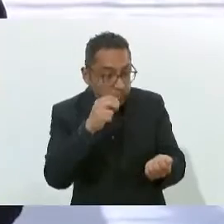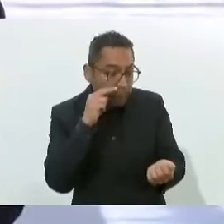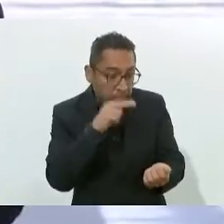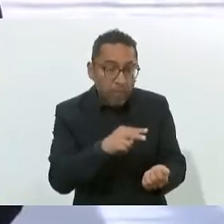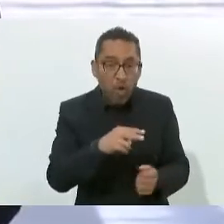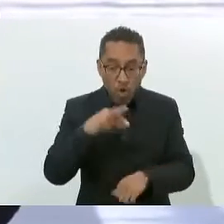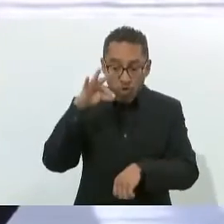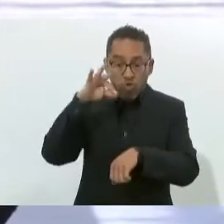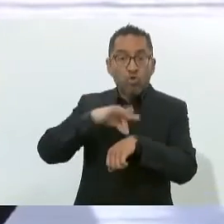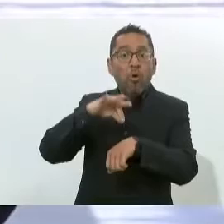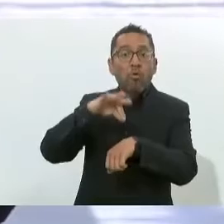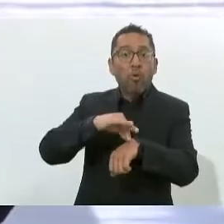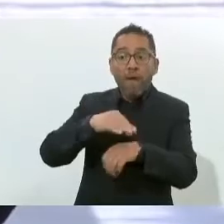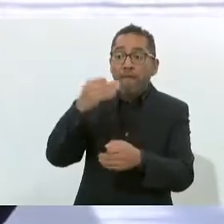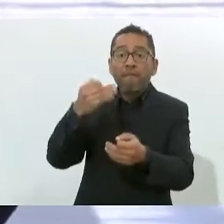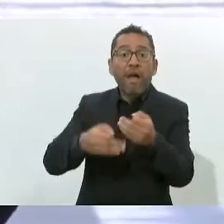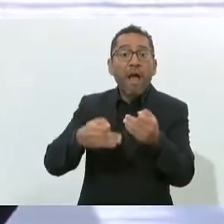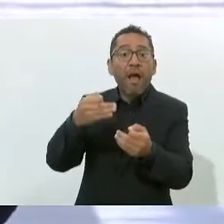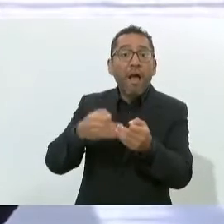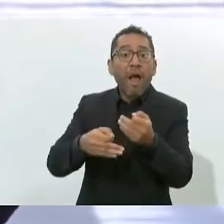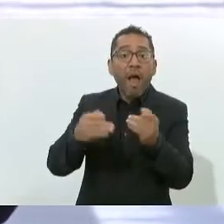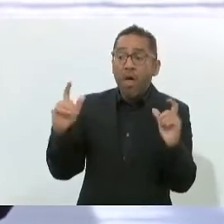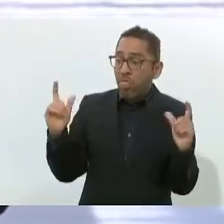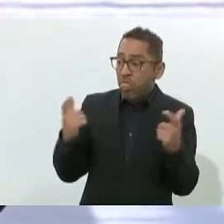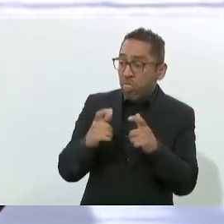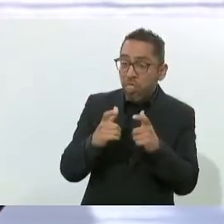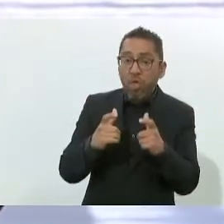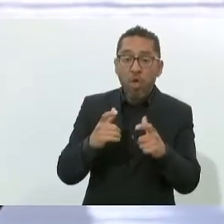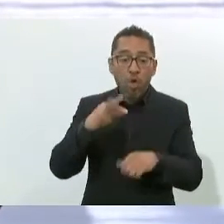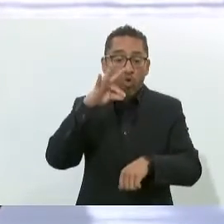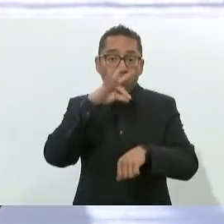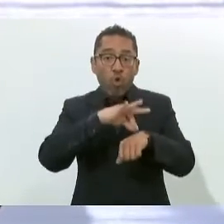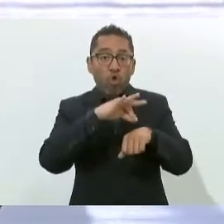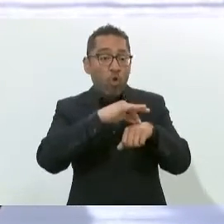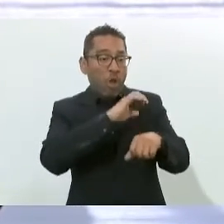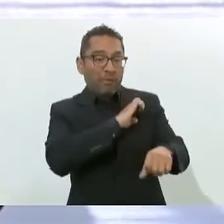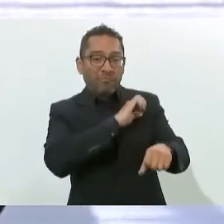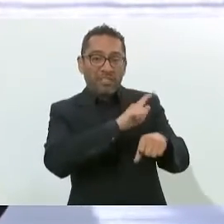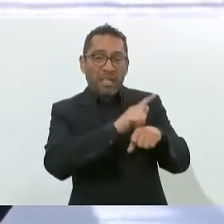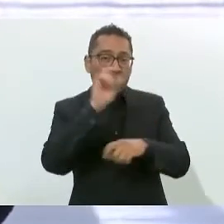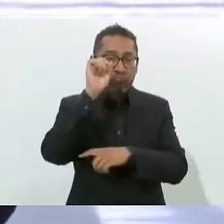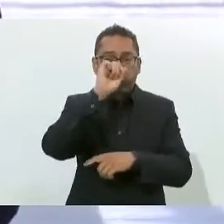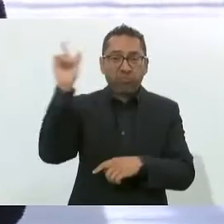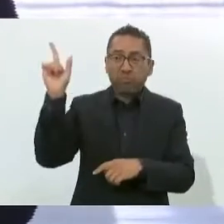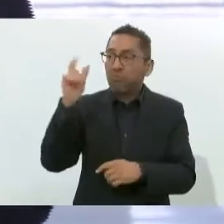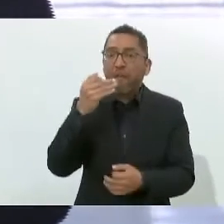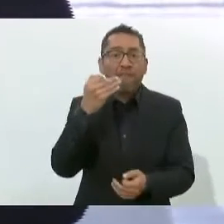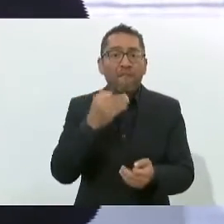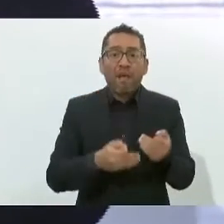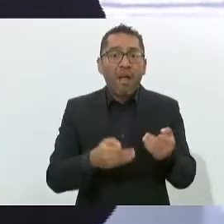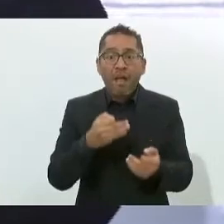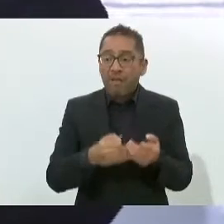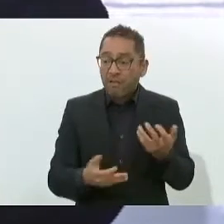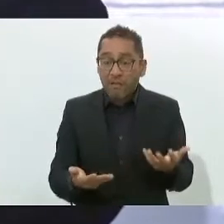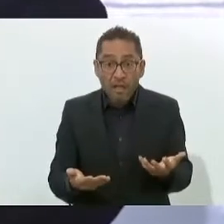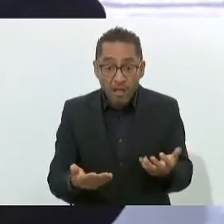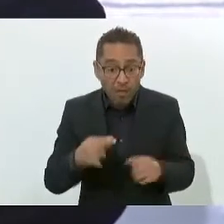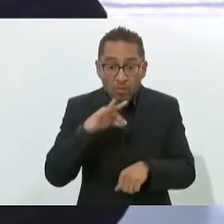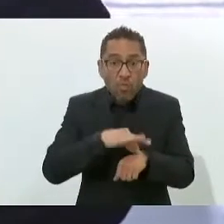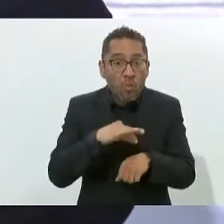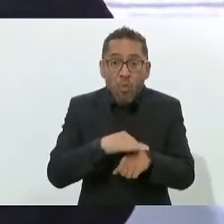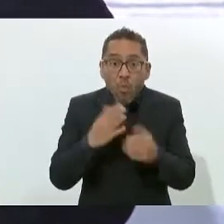de médicos y más de especialistas. No tenemos los médicos